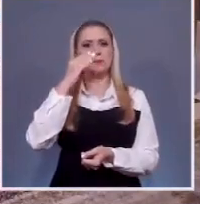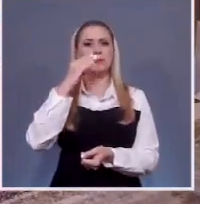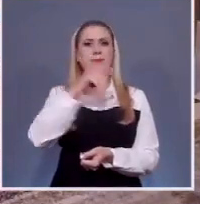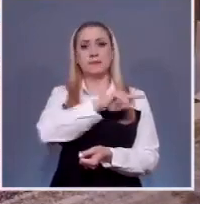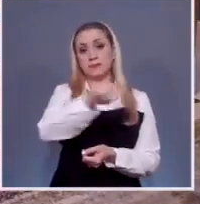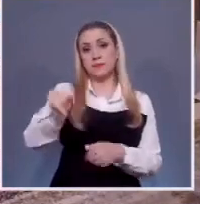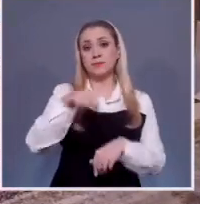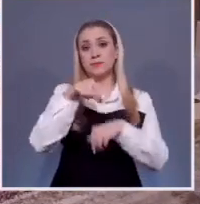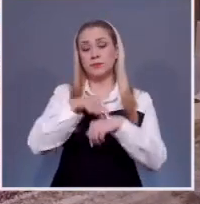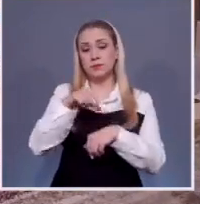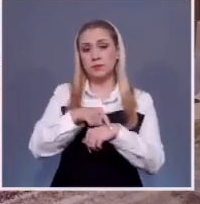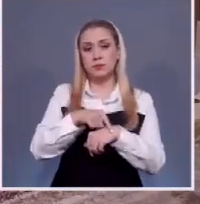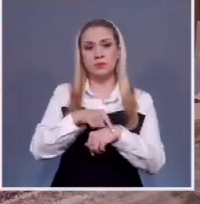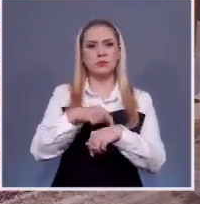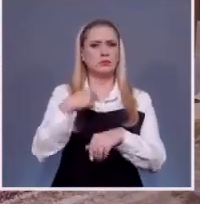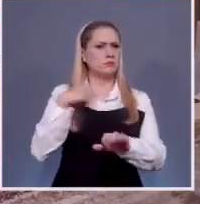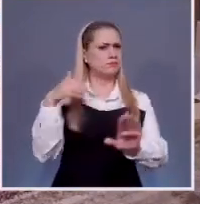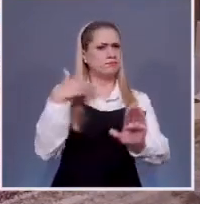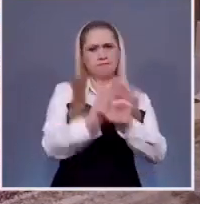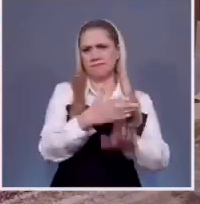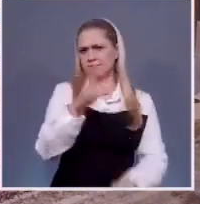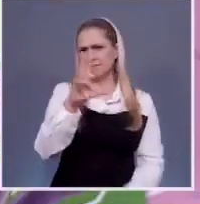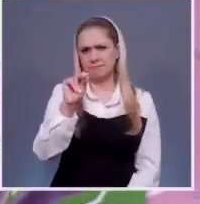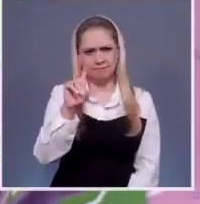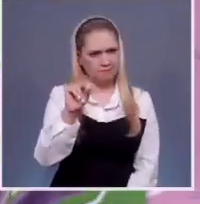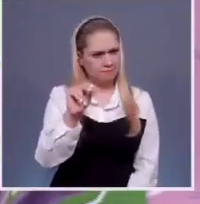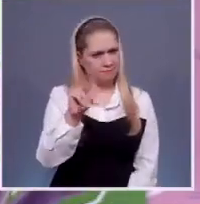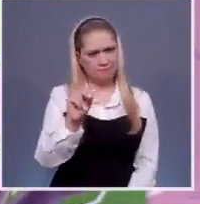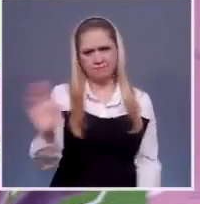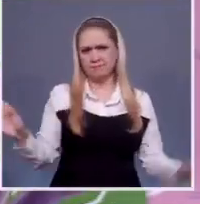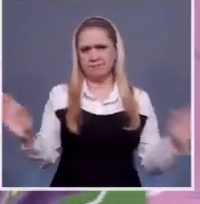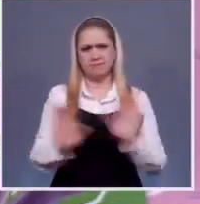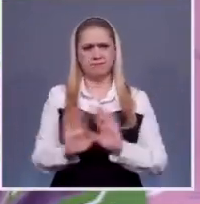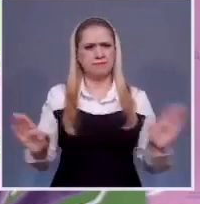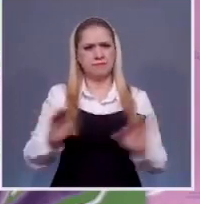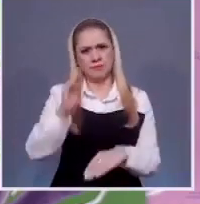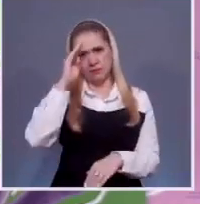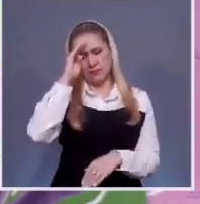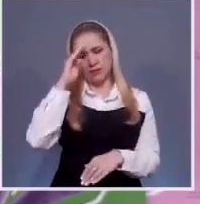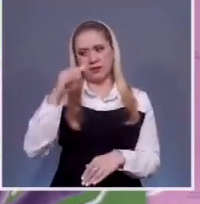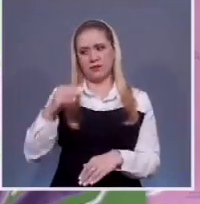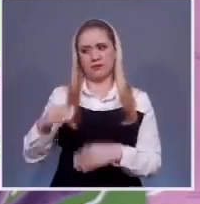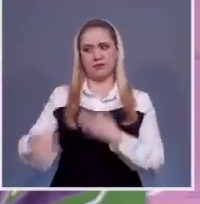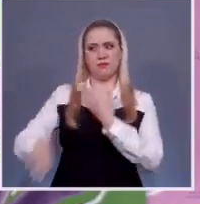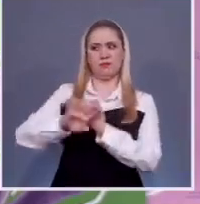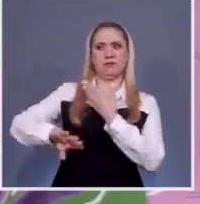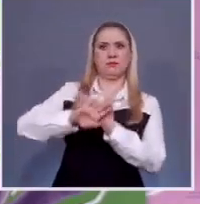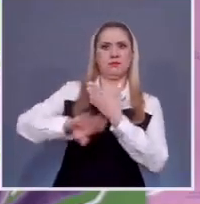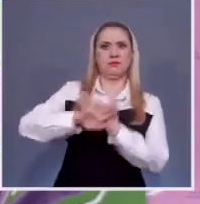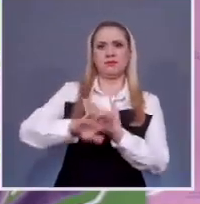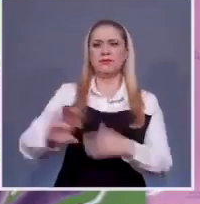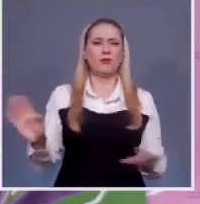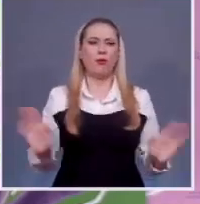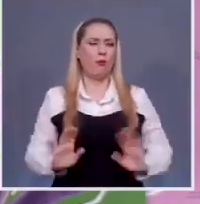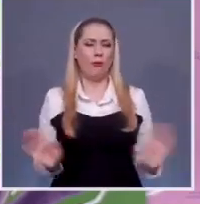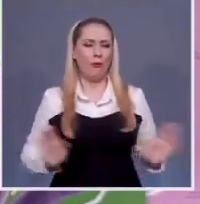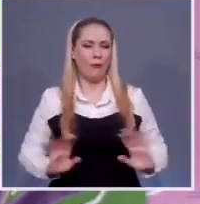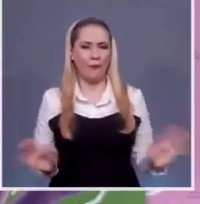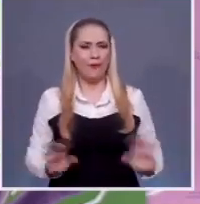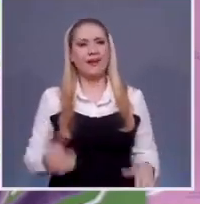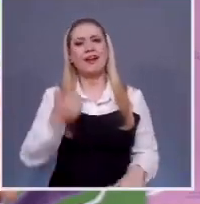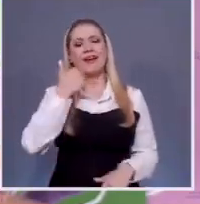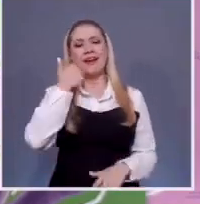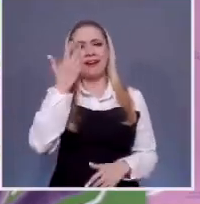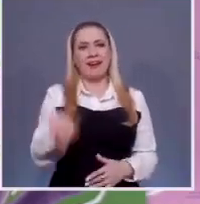no estamos en su contra, ¿no? Porque en muchas ocasiones esta es la visión que ellas llegan a tener, ¿no? Es que están en nuestra contra y por eso